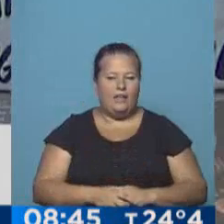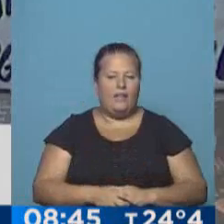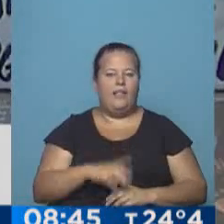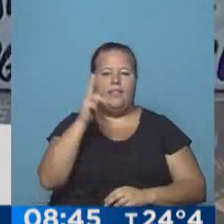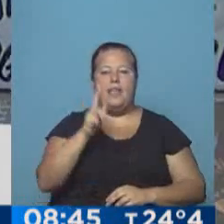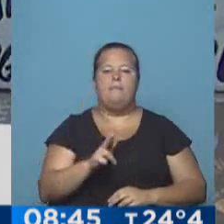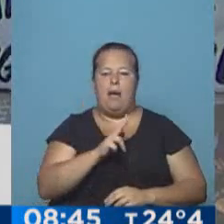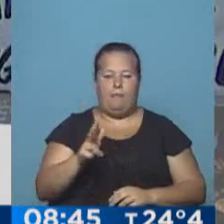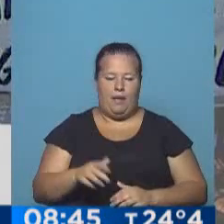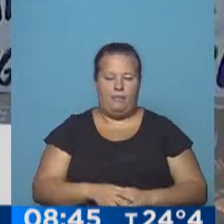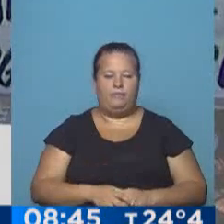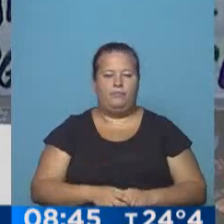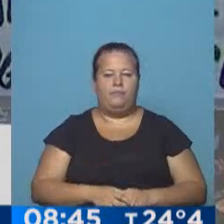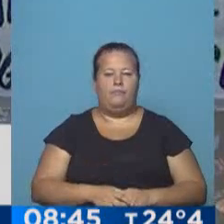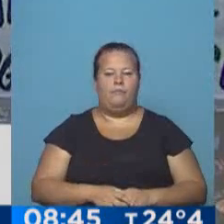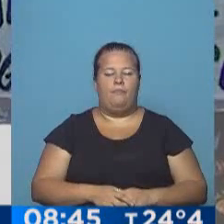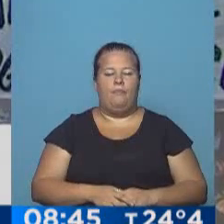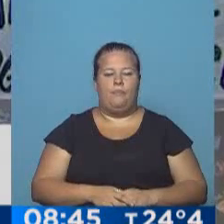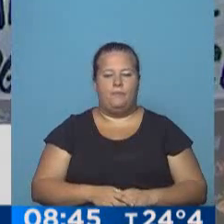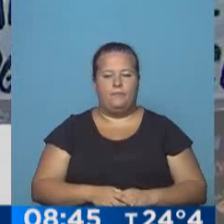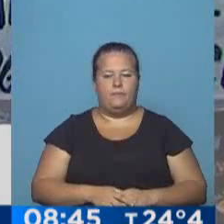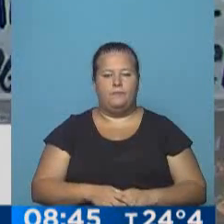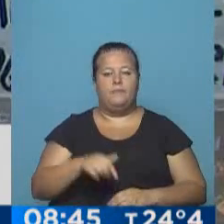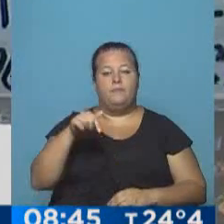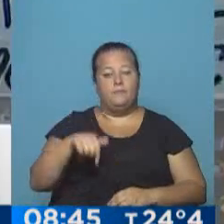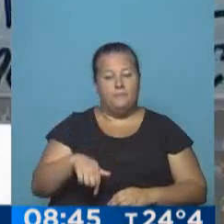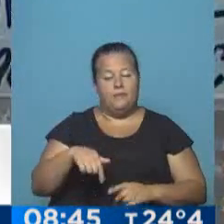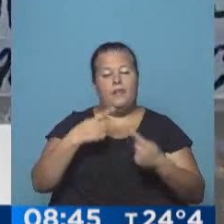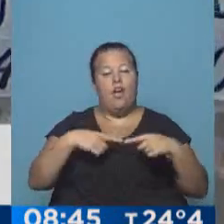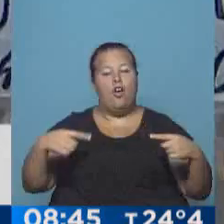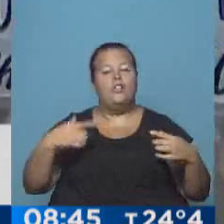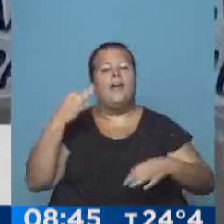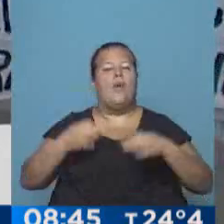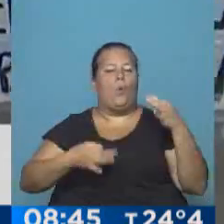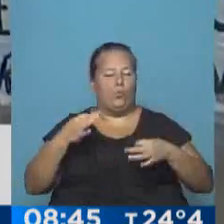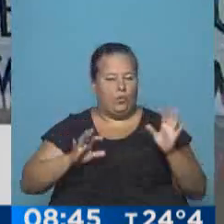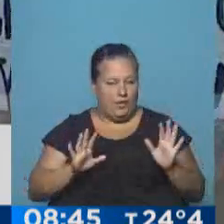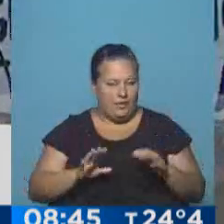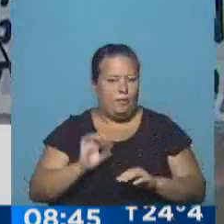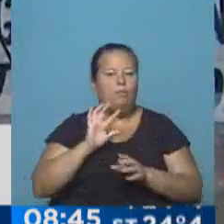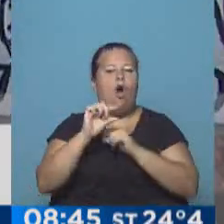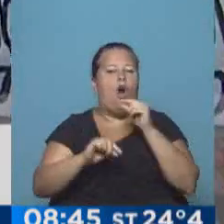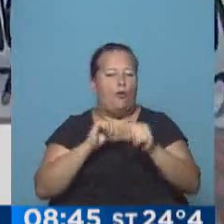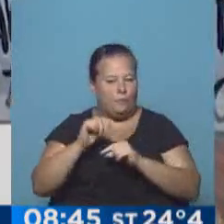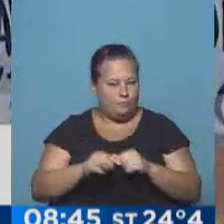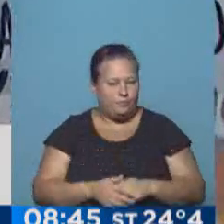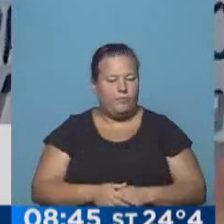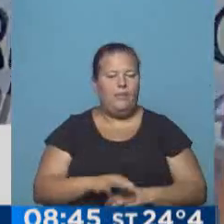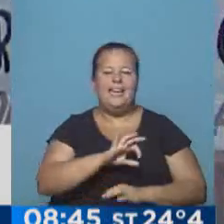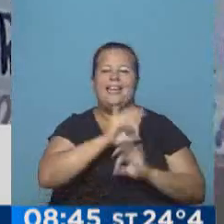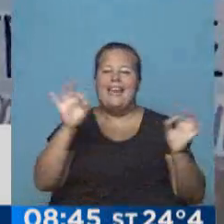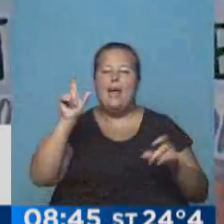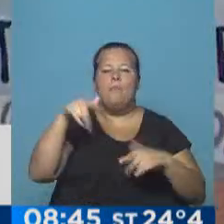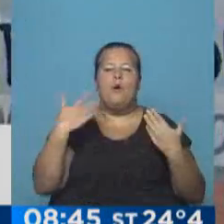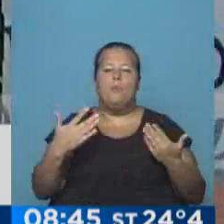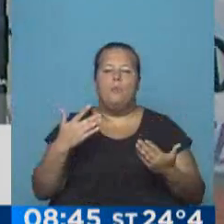Papa Francisco. Que puede transformar las amarguras. Esas son semillas de justicia. Que nada ni nadie sea capaz